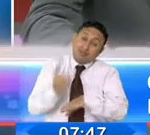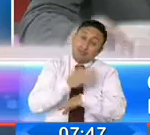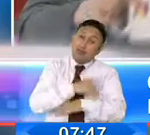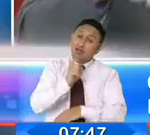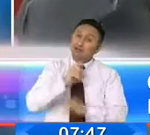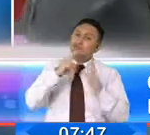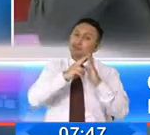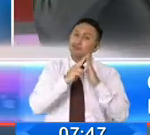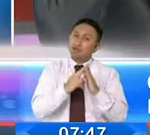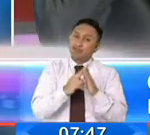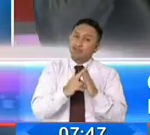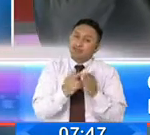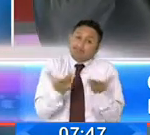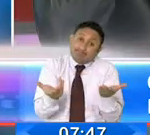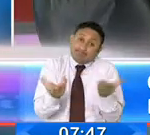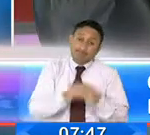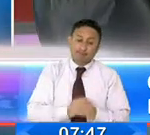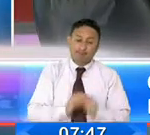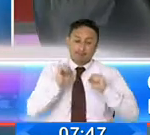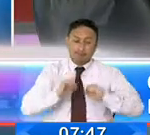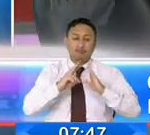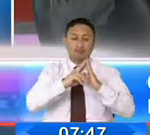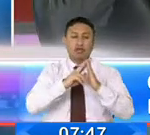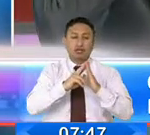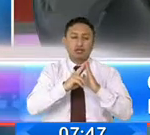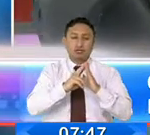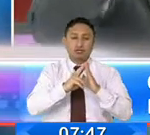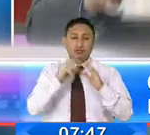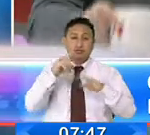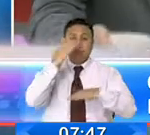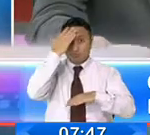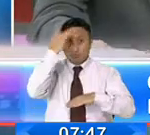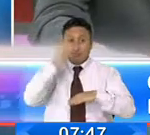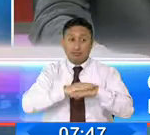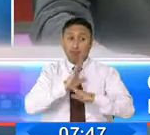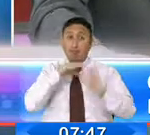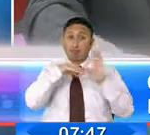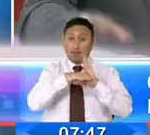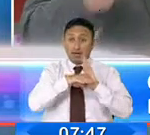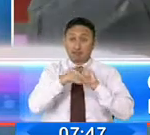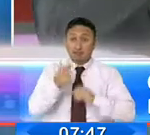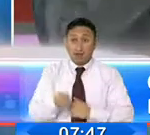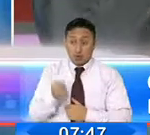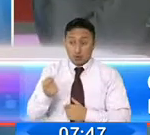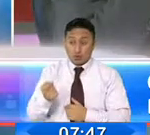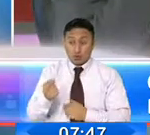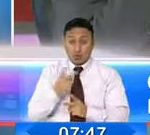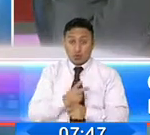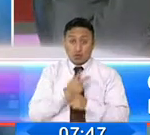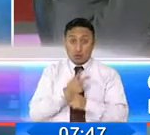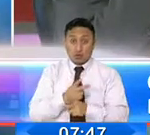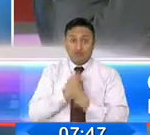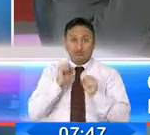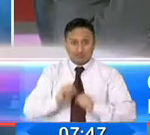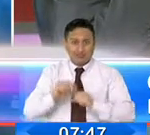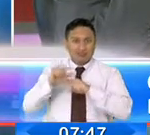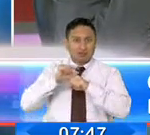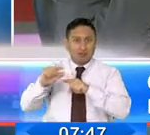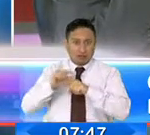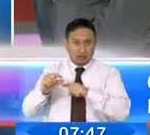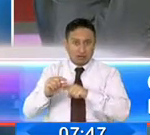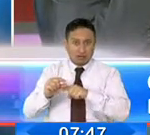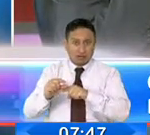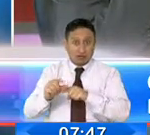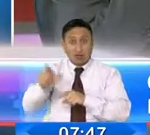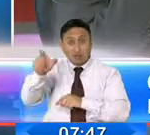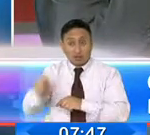mínimos. Existen requisitos mínimos porque la banca debe responder esos recursos. Finalmente es un crédito que